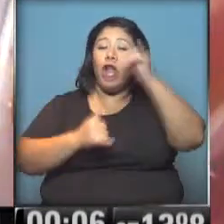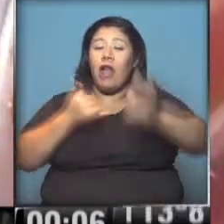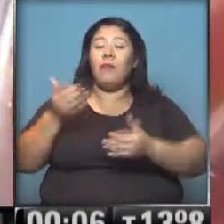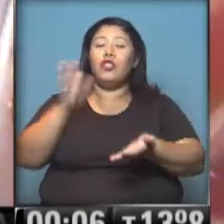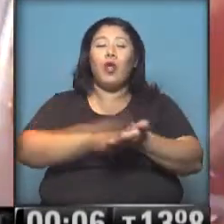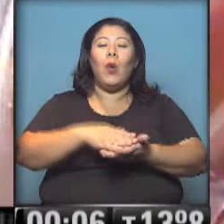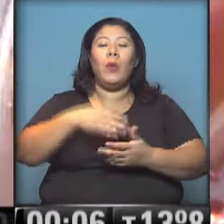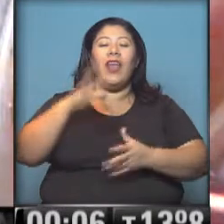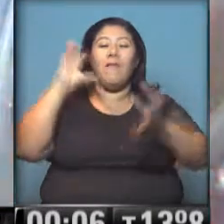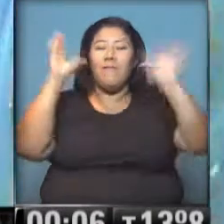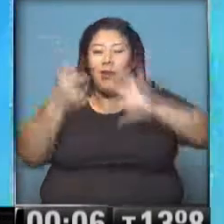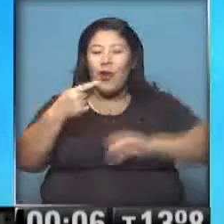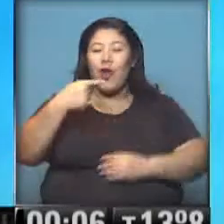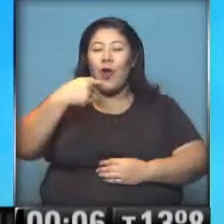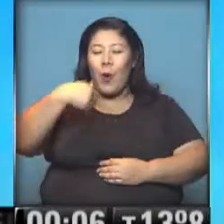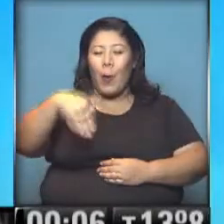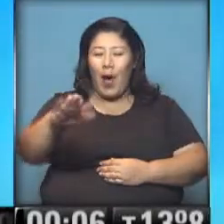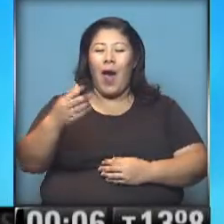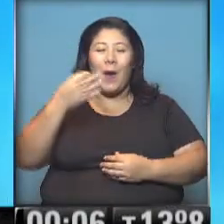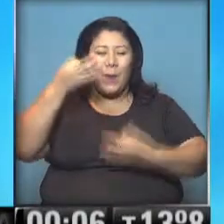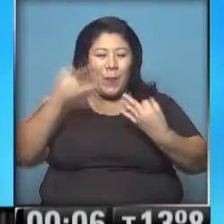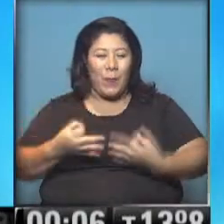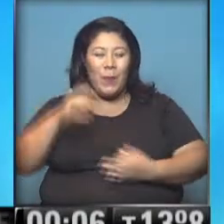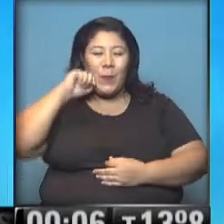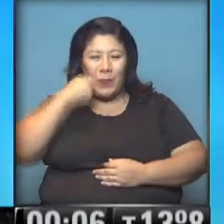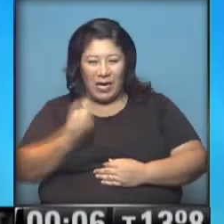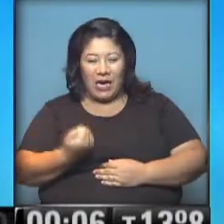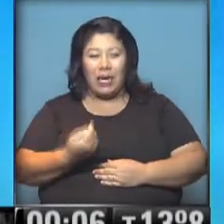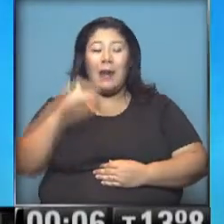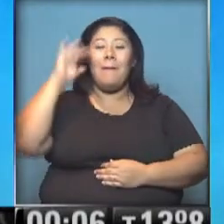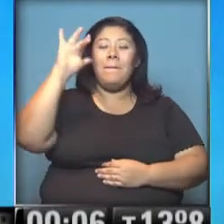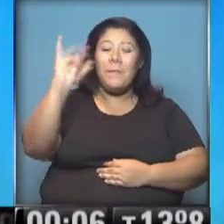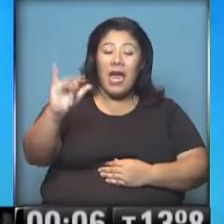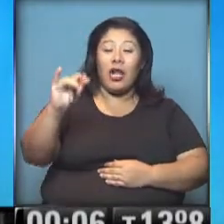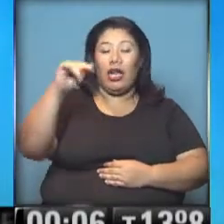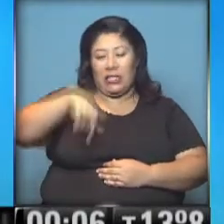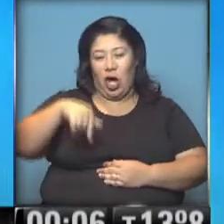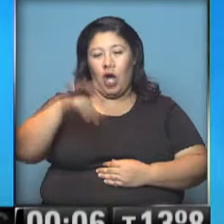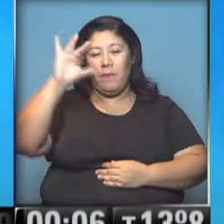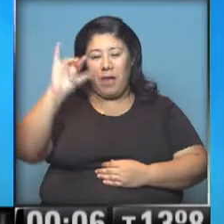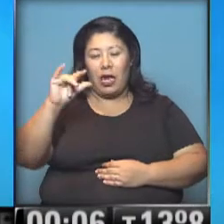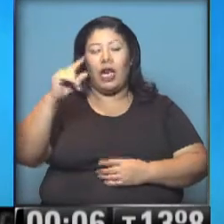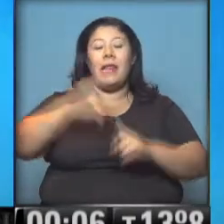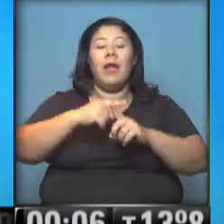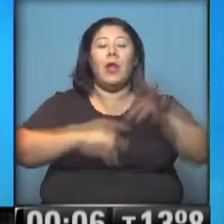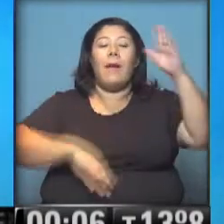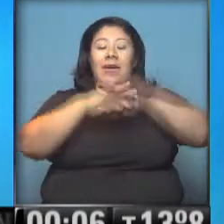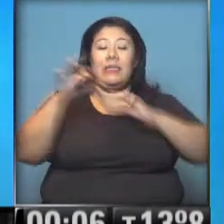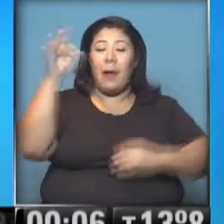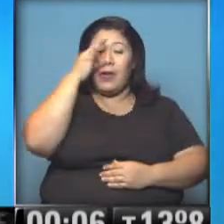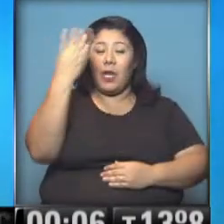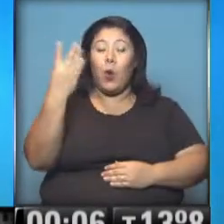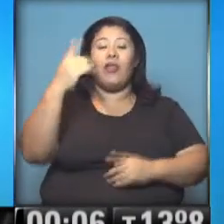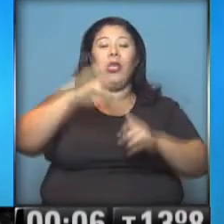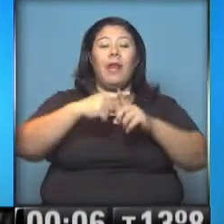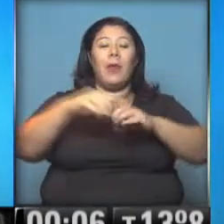meteorológica. Así que aquí estamos con el pronóstico del tiempo para miércoles, es decir, para hoy, ¿no? 24 de máxima, 9 de mínima.